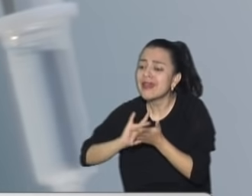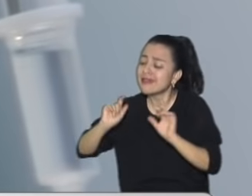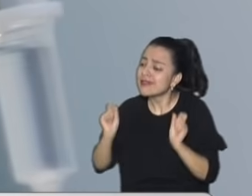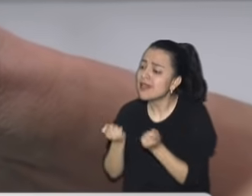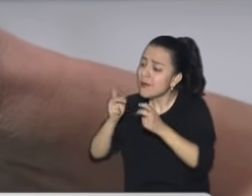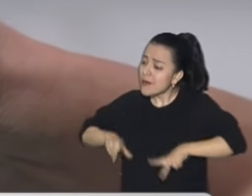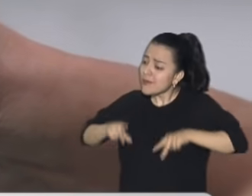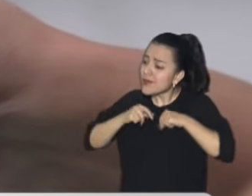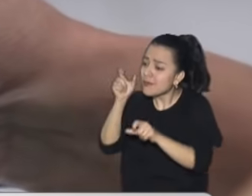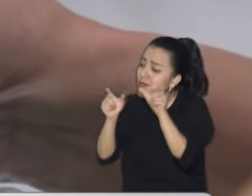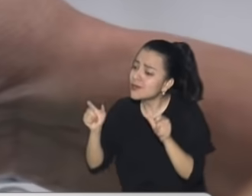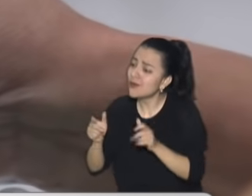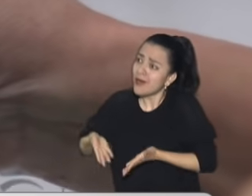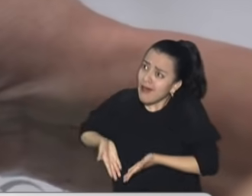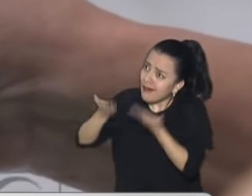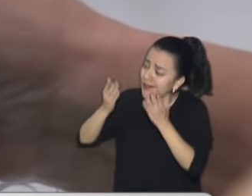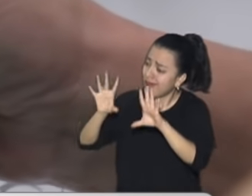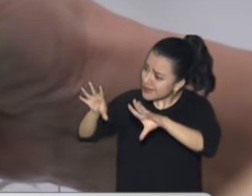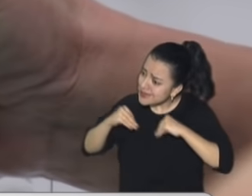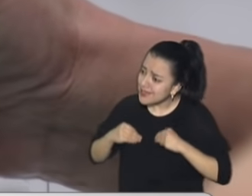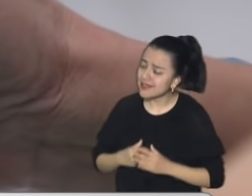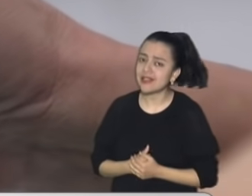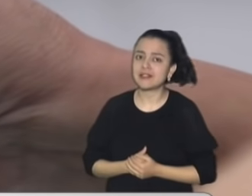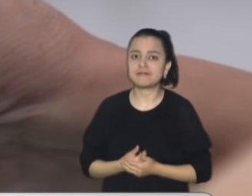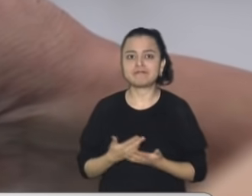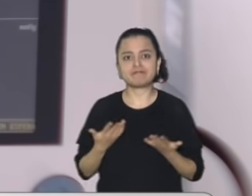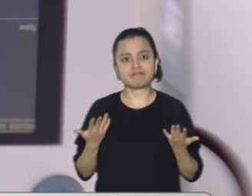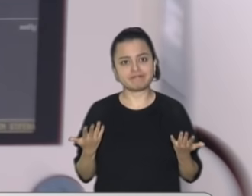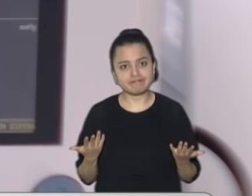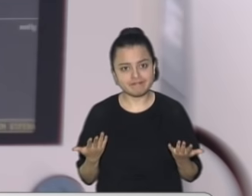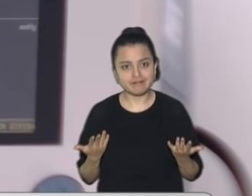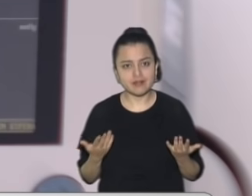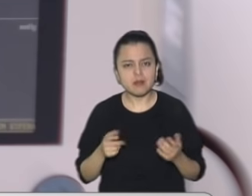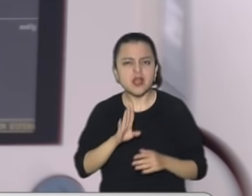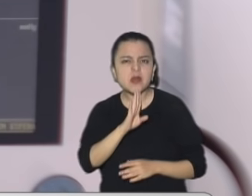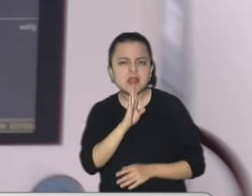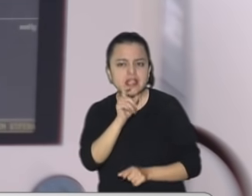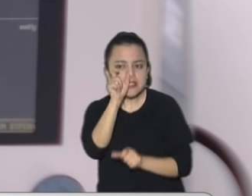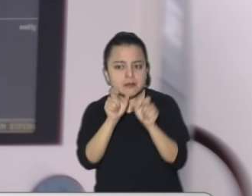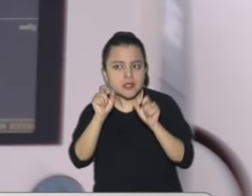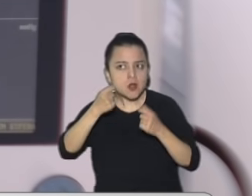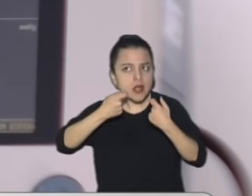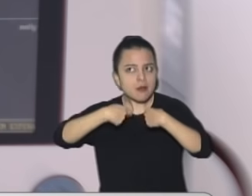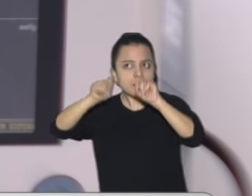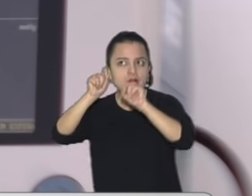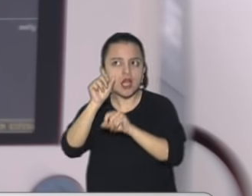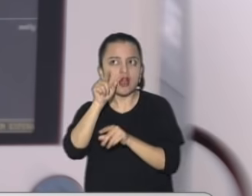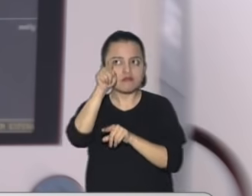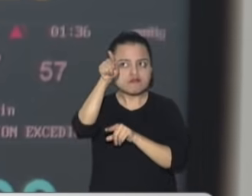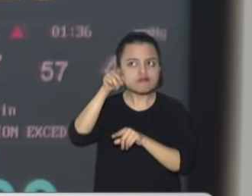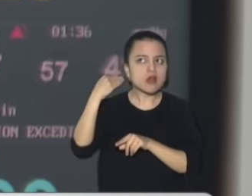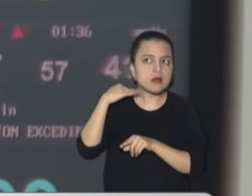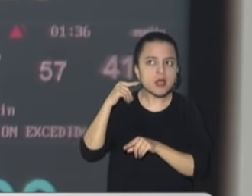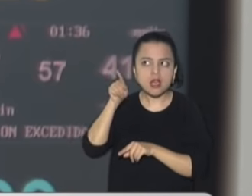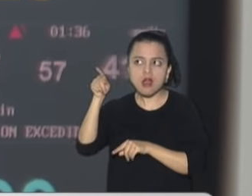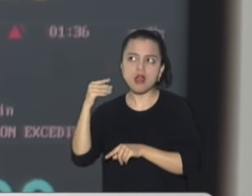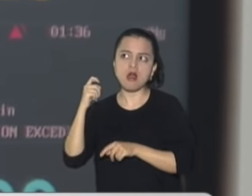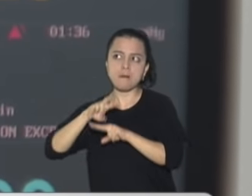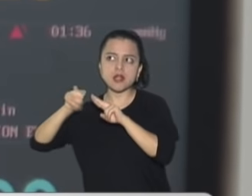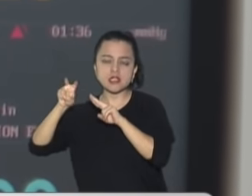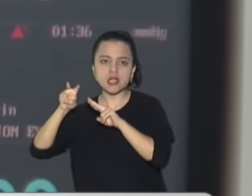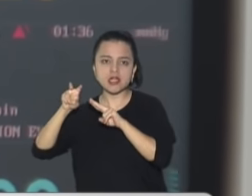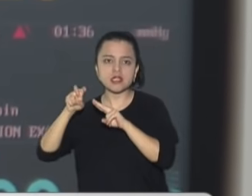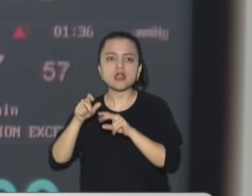que explica la secretaria de Salud Departamental es que esas personas que serían trasladadas hacia estas 2 zonas del país son aquellas que no